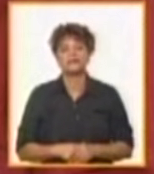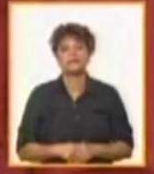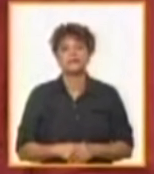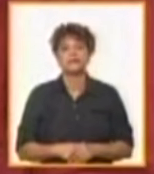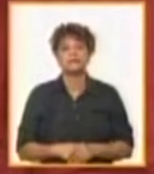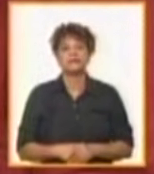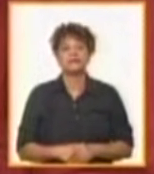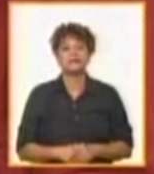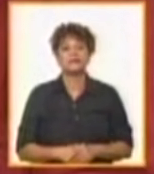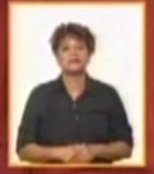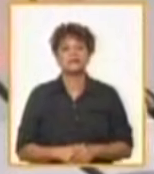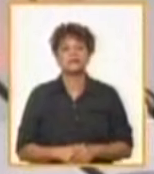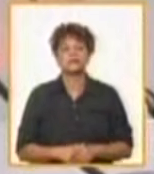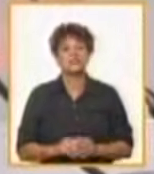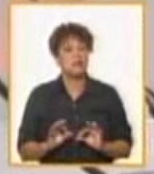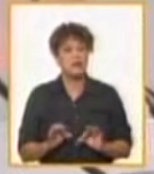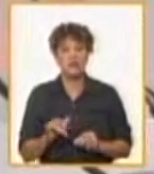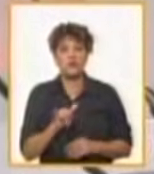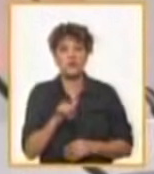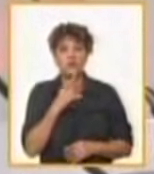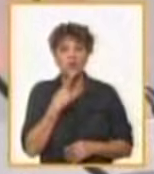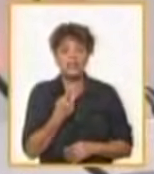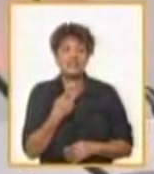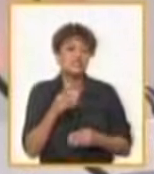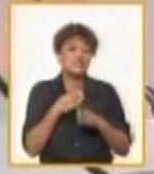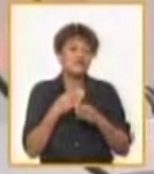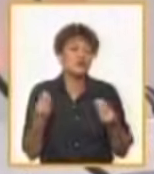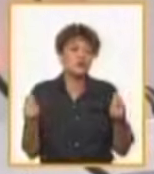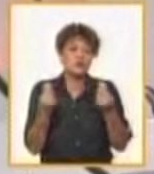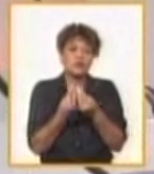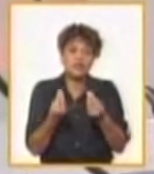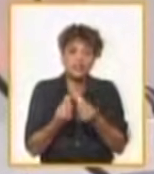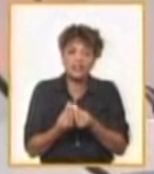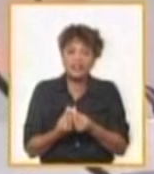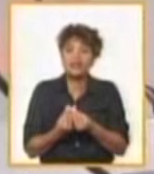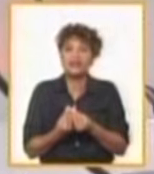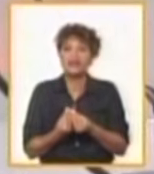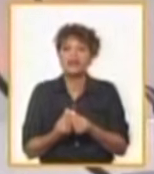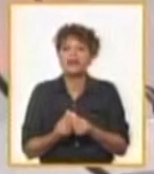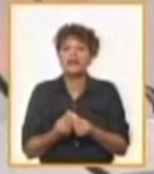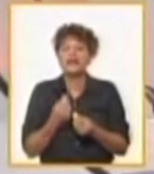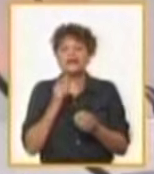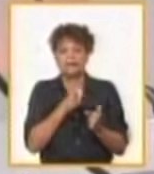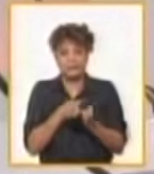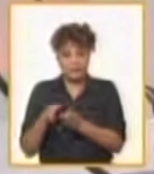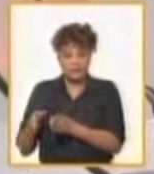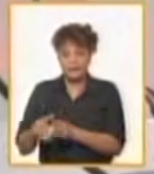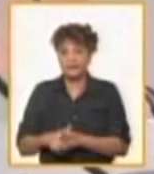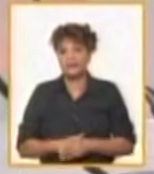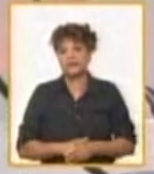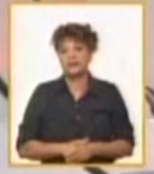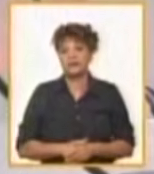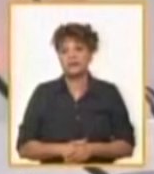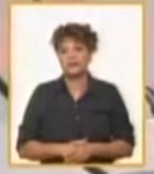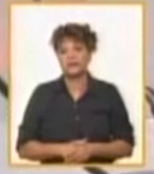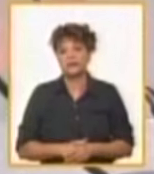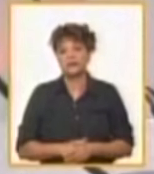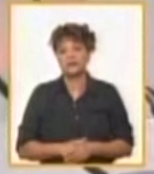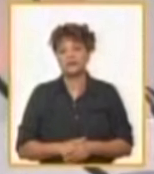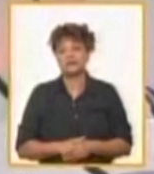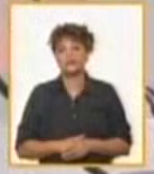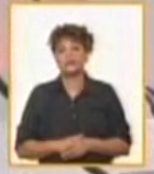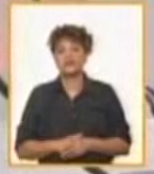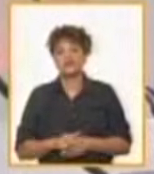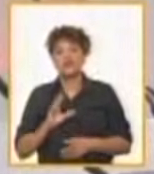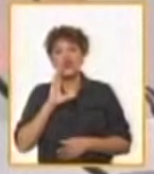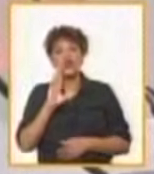pero ratifica en definitiva el discurso unidad, de Fidel. Y el sentido de la... Lo otro es eso que mencionaba Miguel